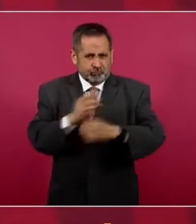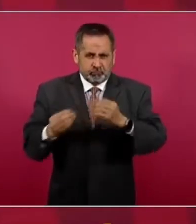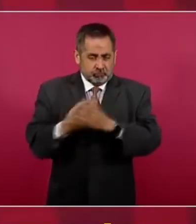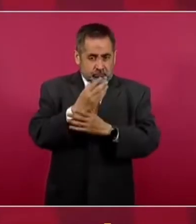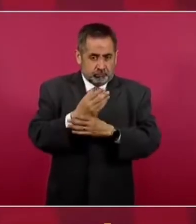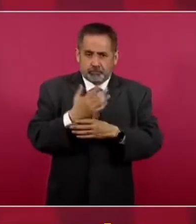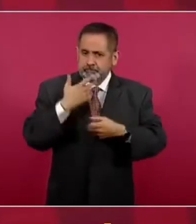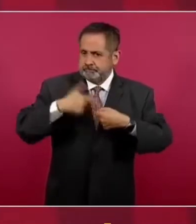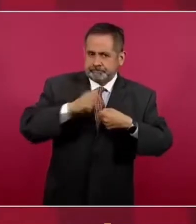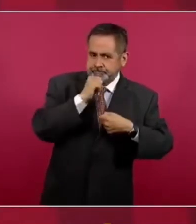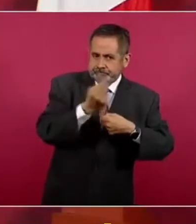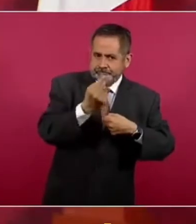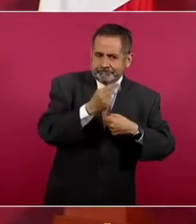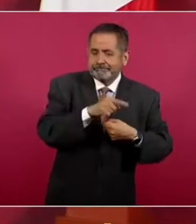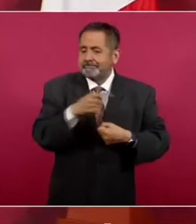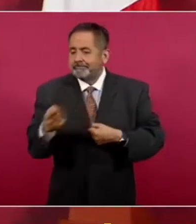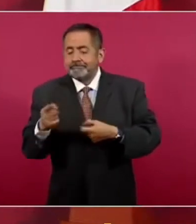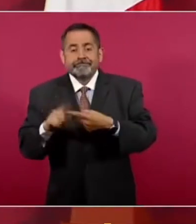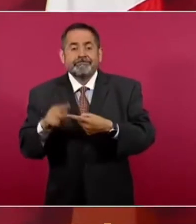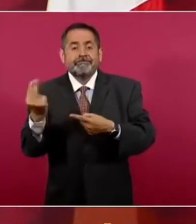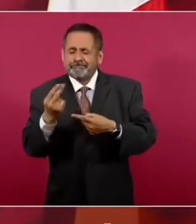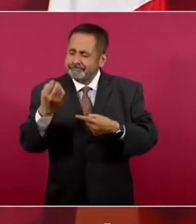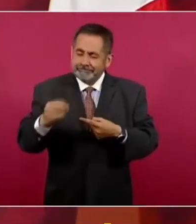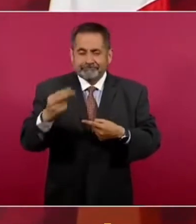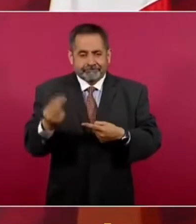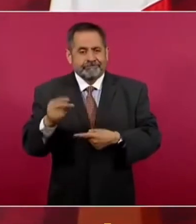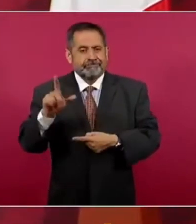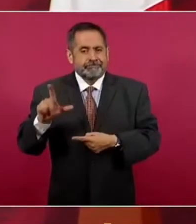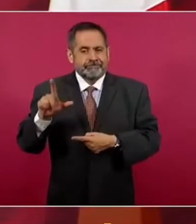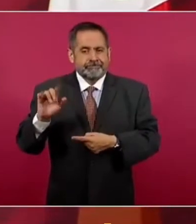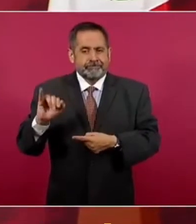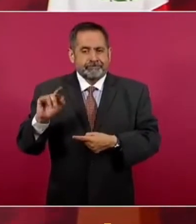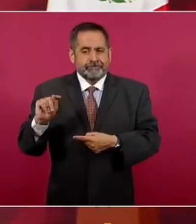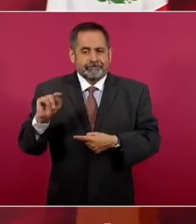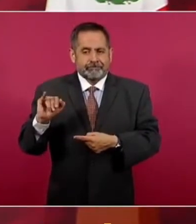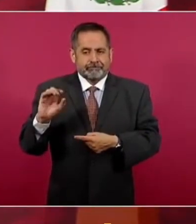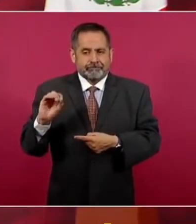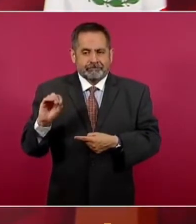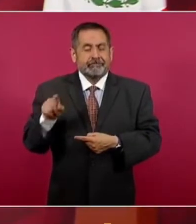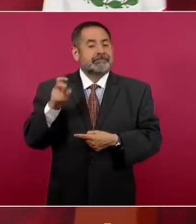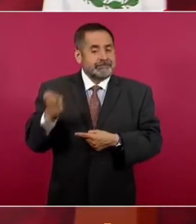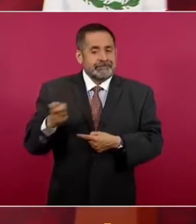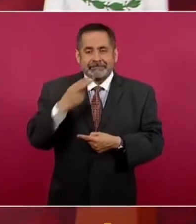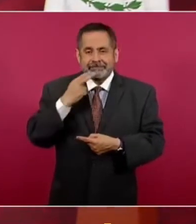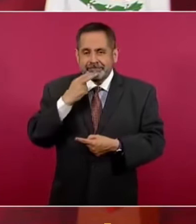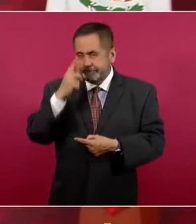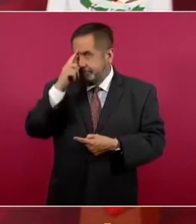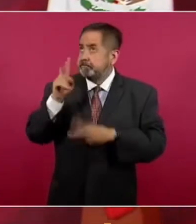es el que permite hacer baterías para conservar la energía que